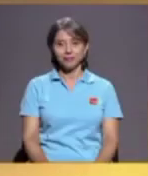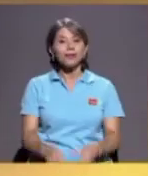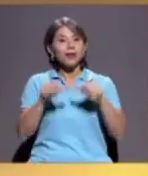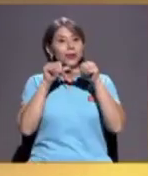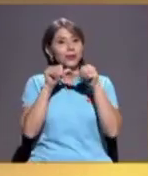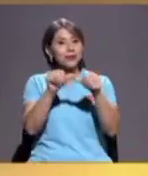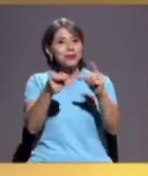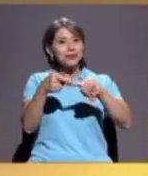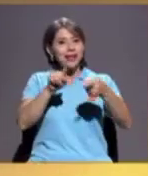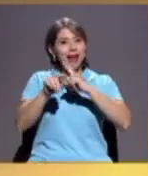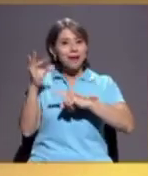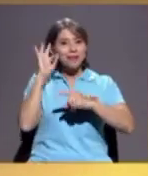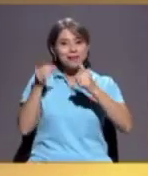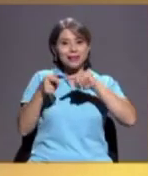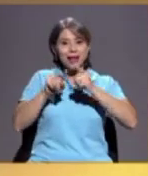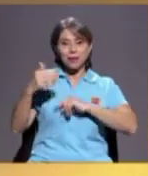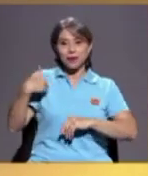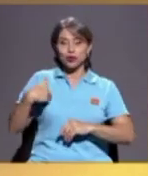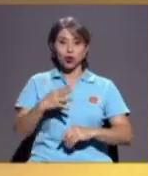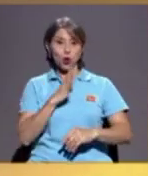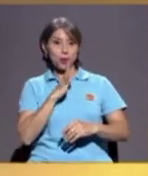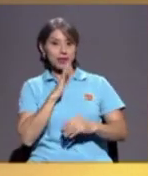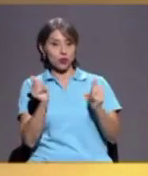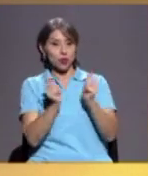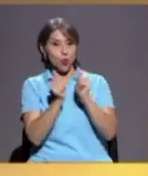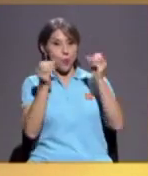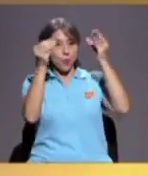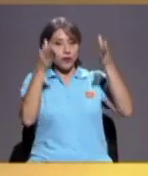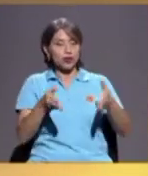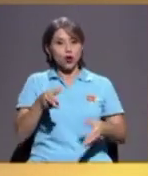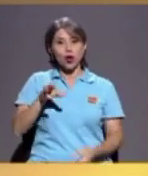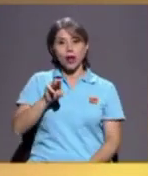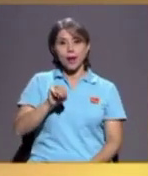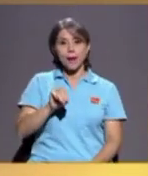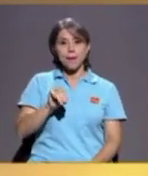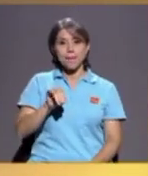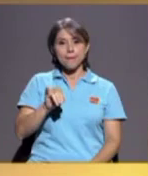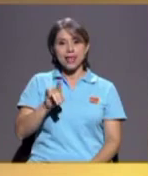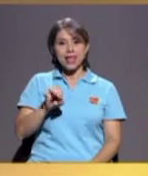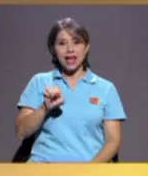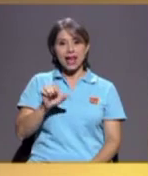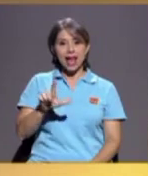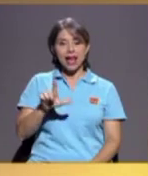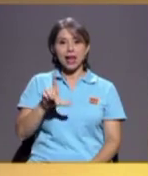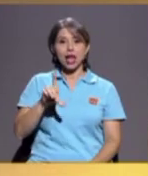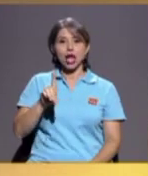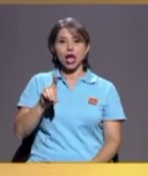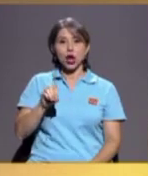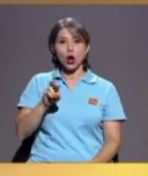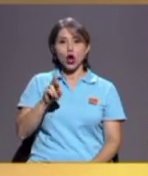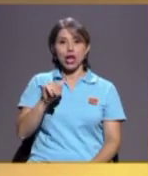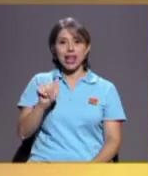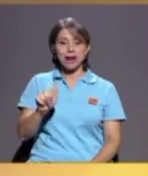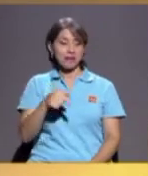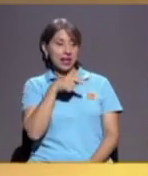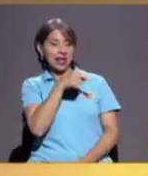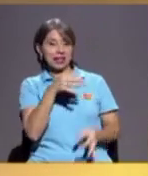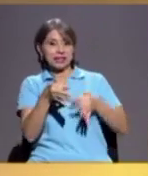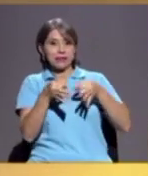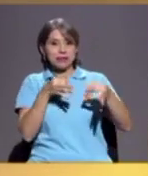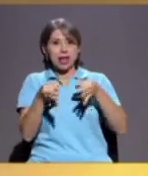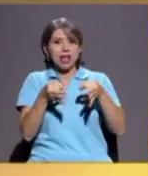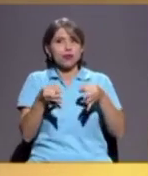Continuamos, amigas y amigos, conversando con el profesor Miguel Oría y nos estaba explicando cómo Costa